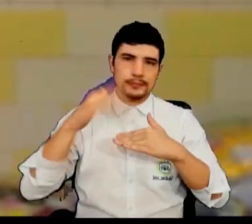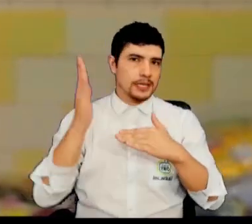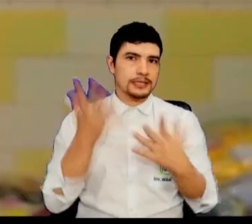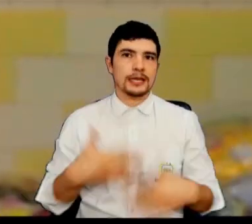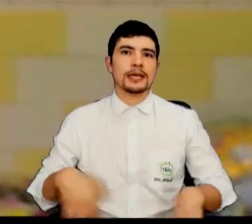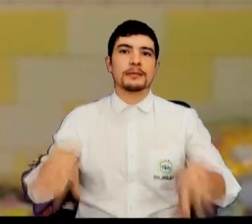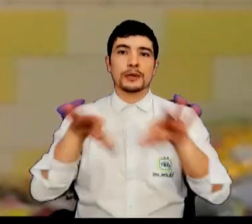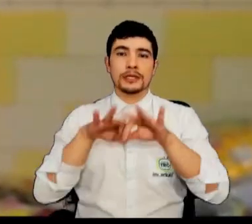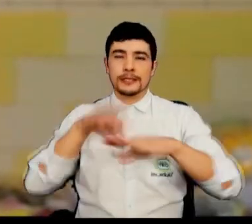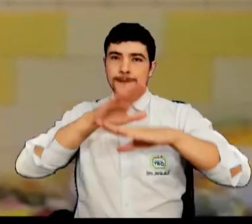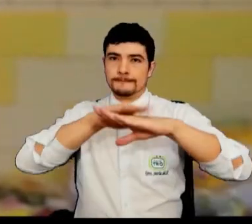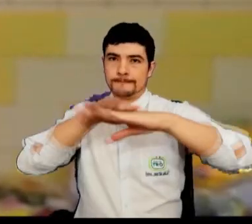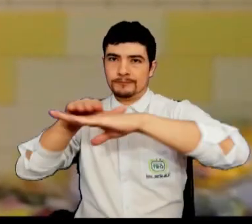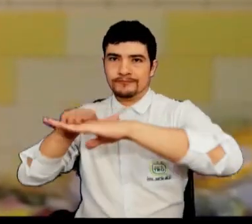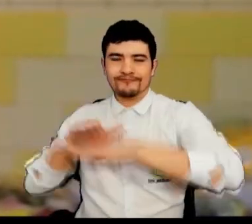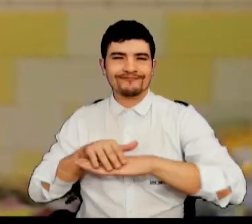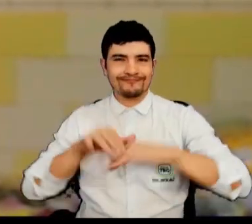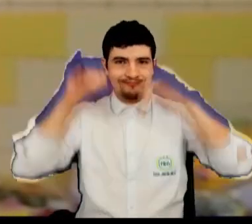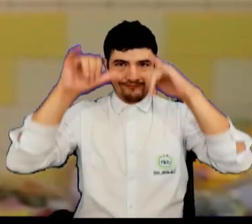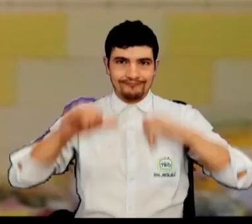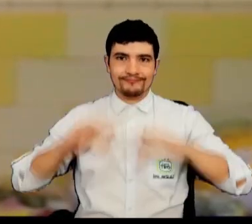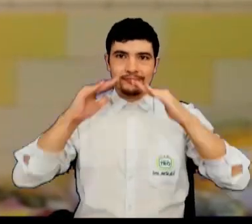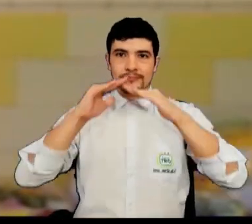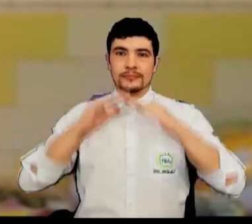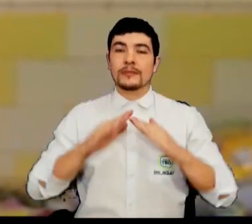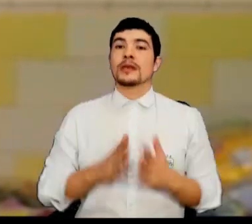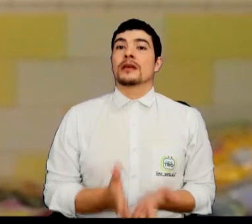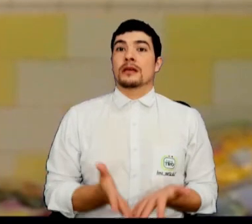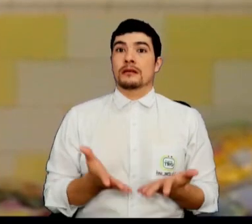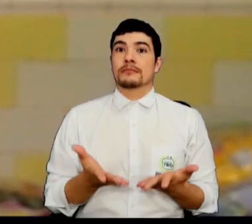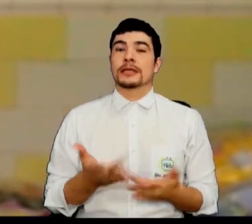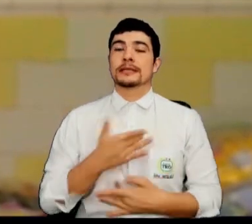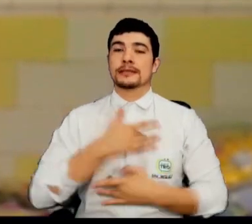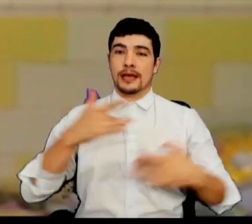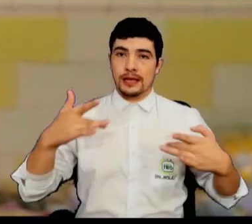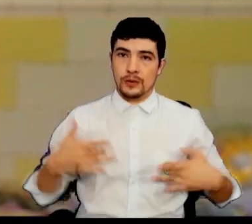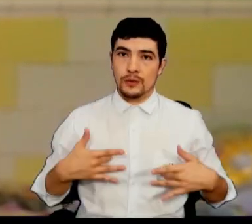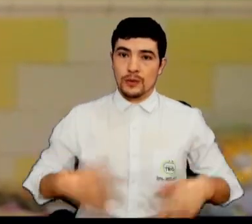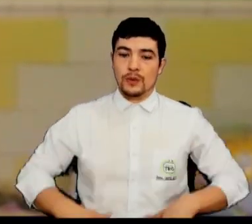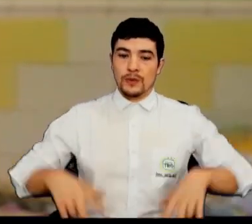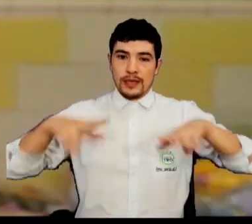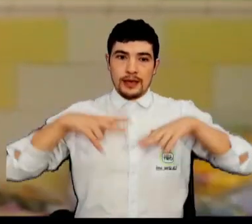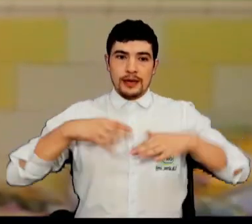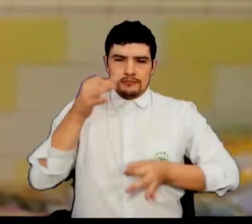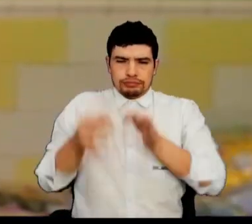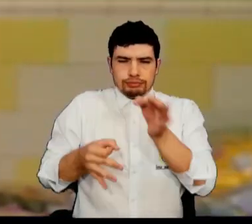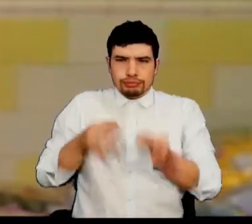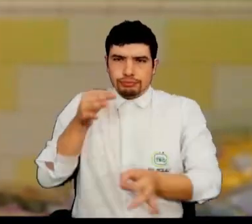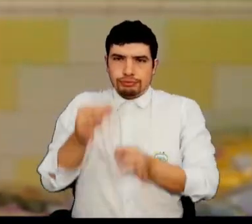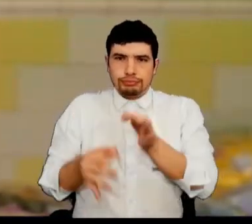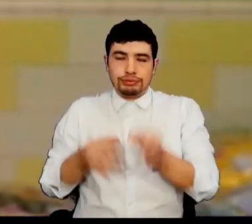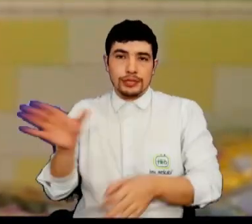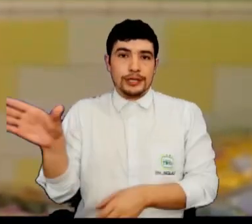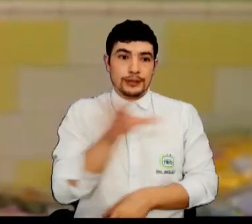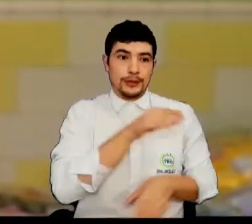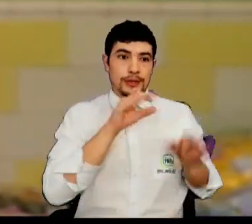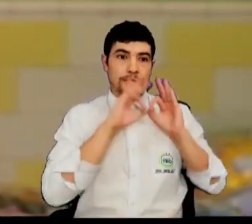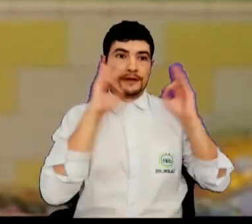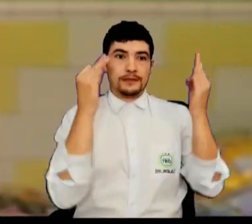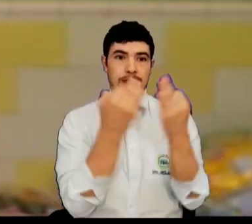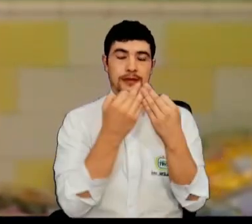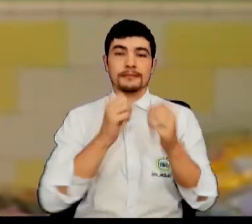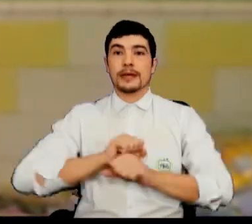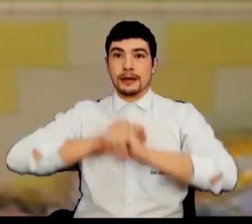seguir cumpliendo las normas del aislamiento preventivo obligatorio decretado por el gobierno nacional. Santander se queda en